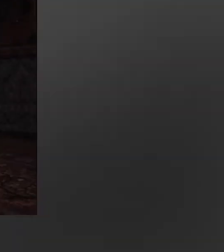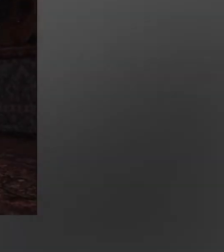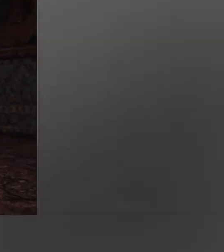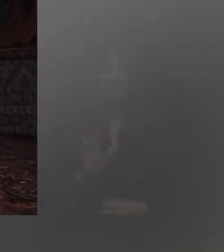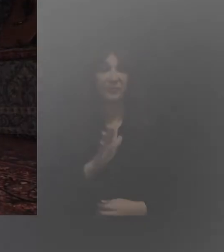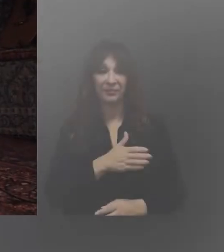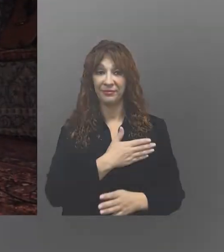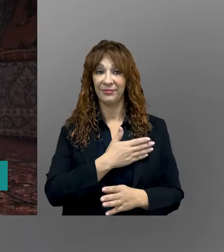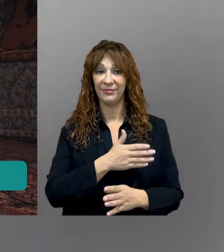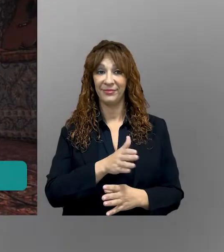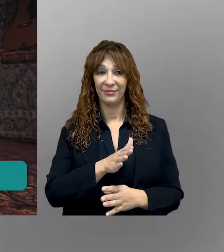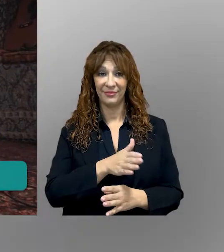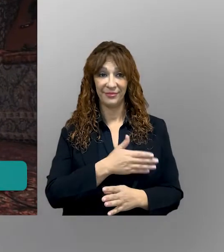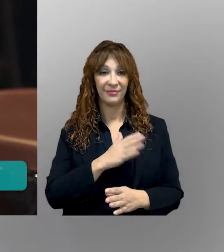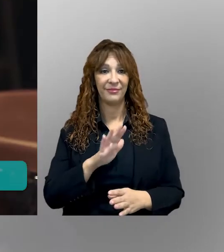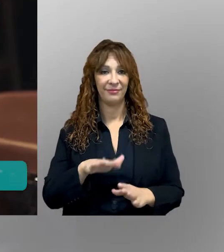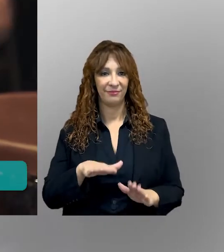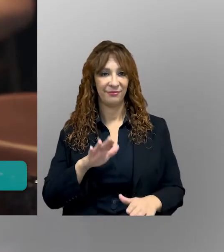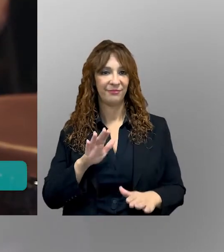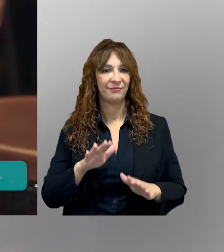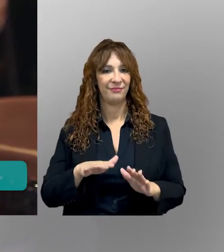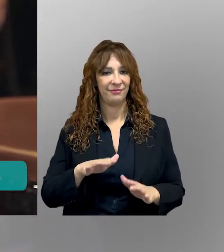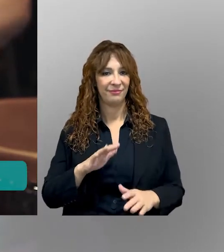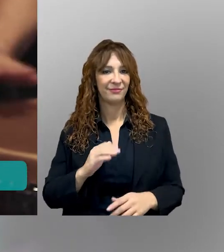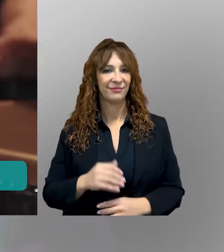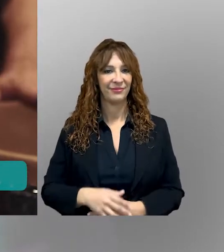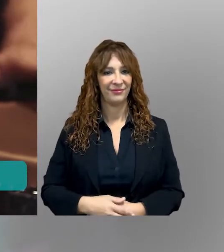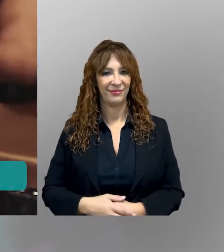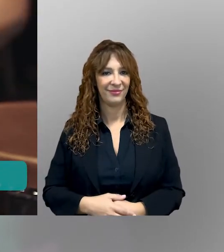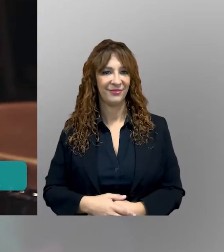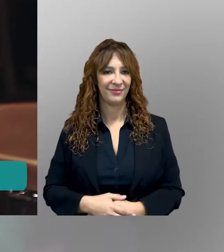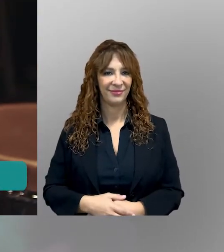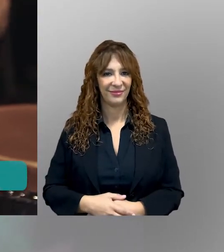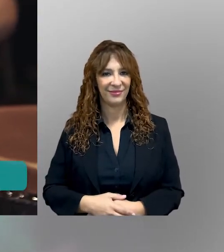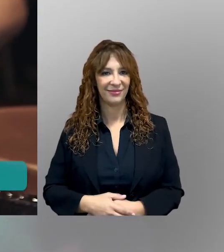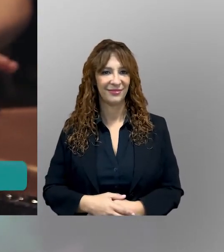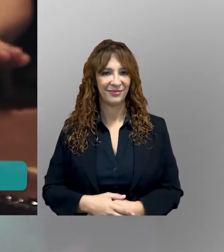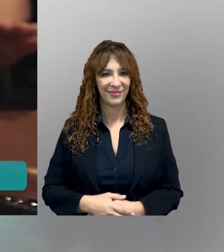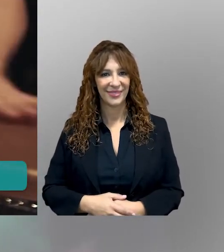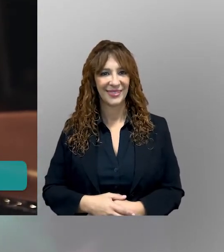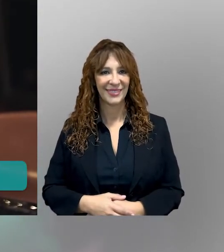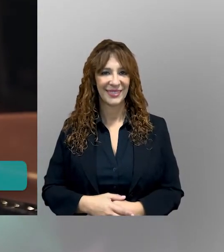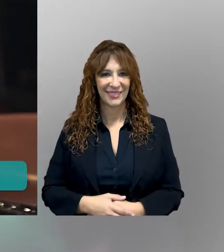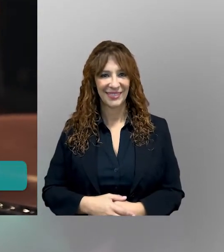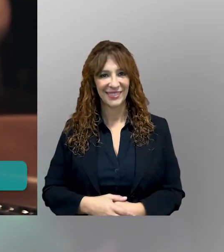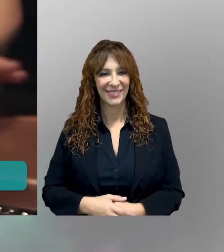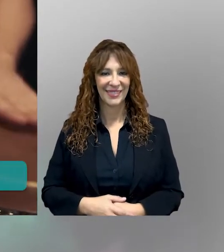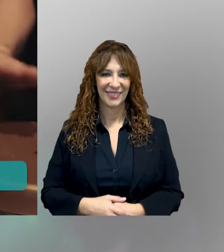Tommy Carroll, seated, plays congas. Stephanie Alma, seated, sings into microphone.